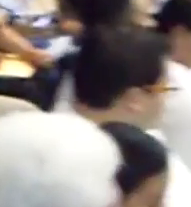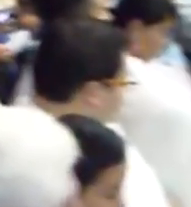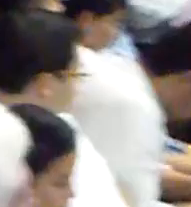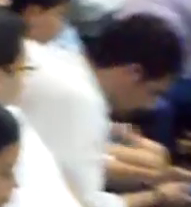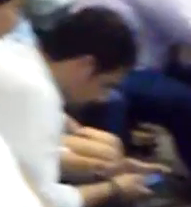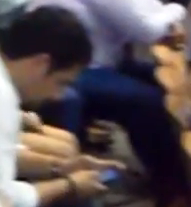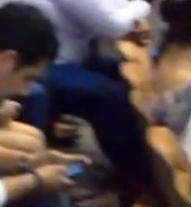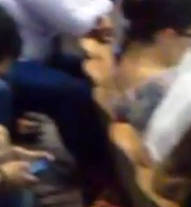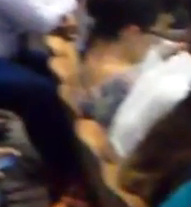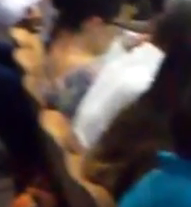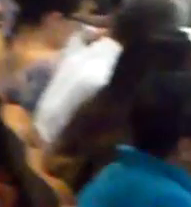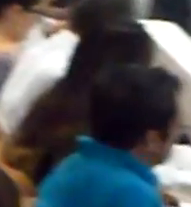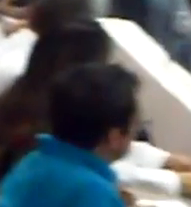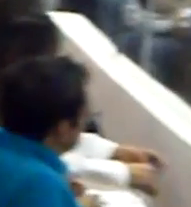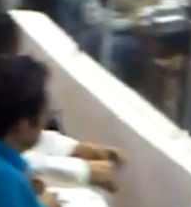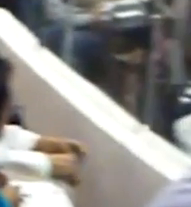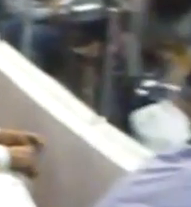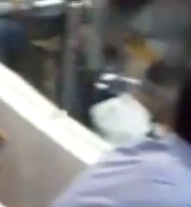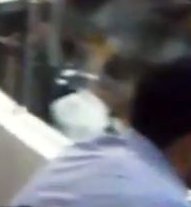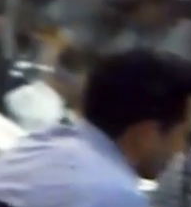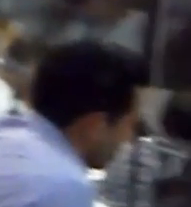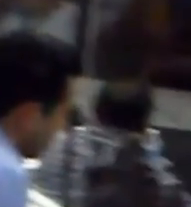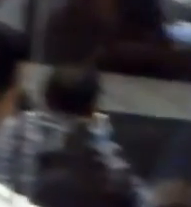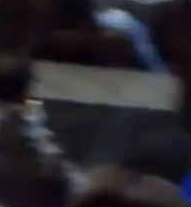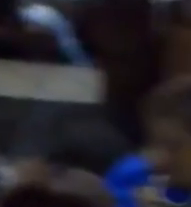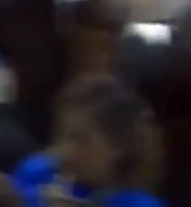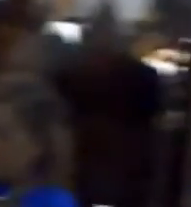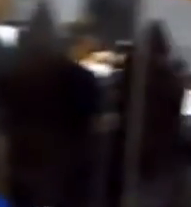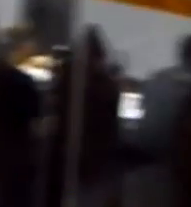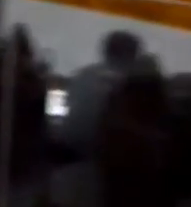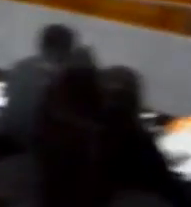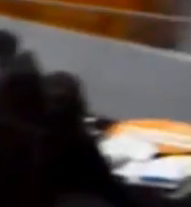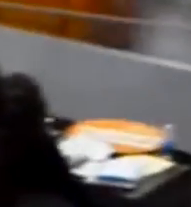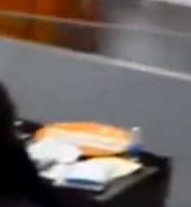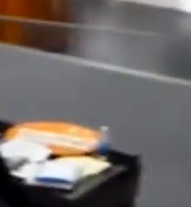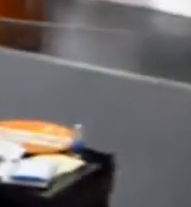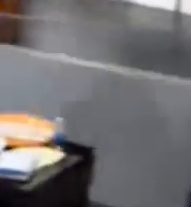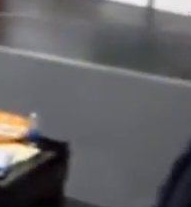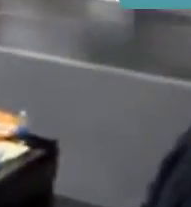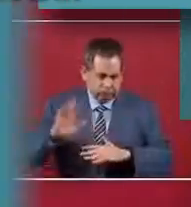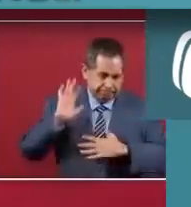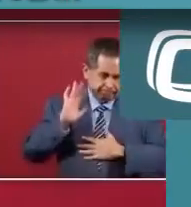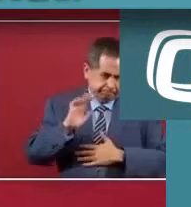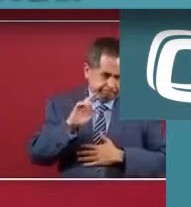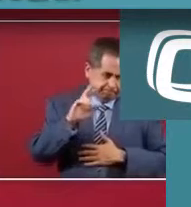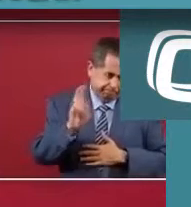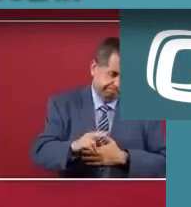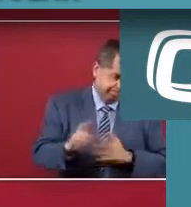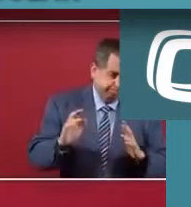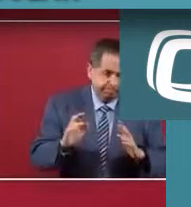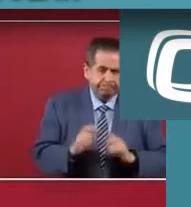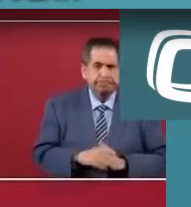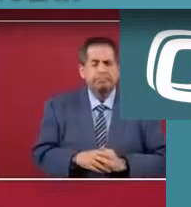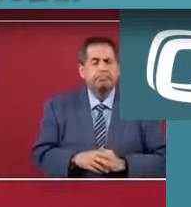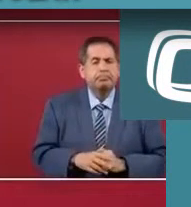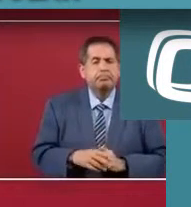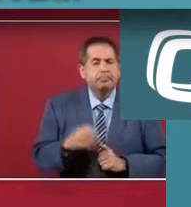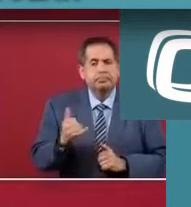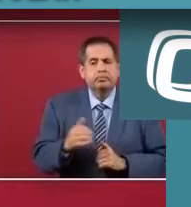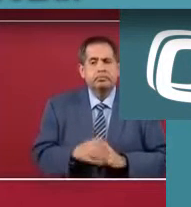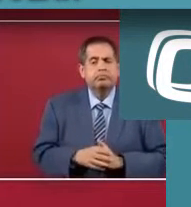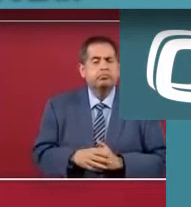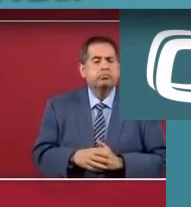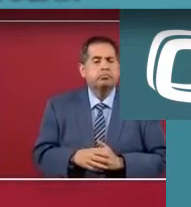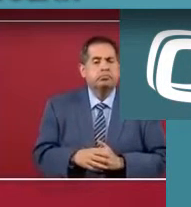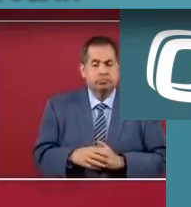sobre casos de violencia contra las mujeres para detectar focos rojos. El presidente Andrés Manuel López